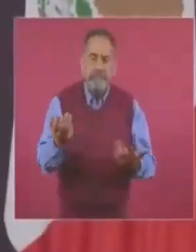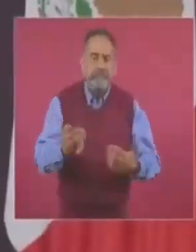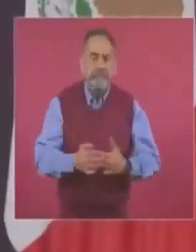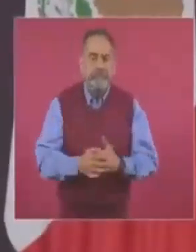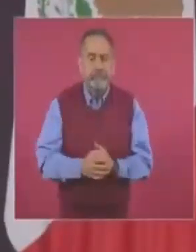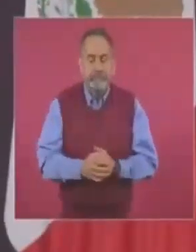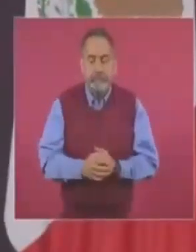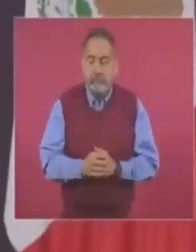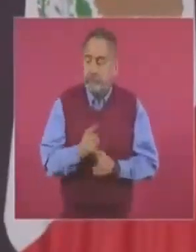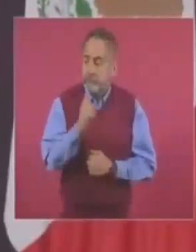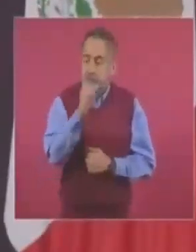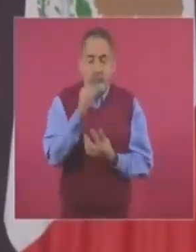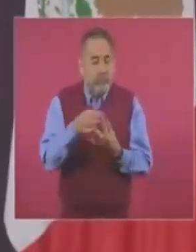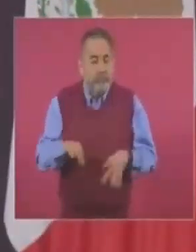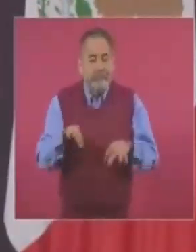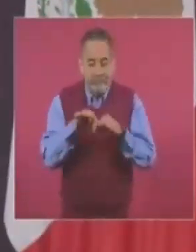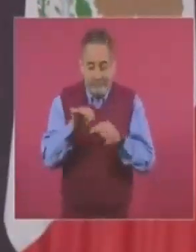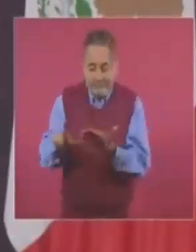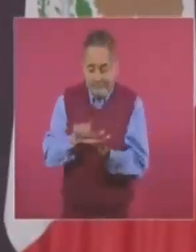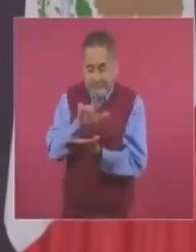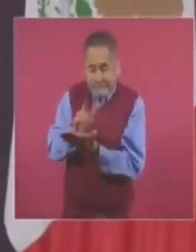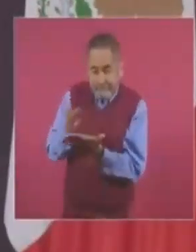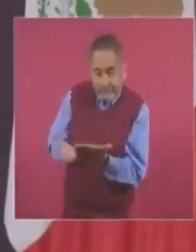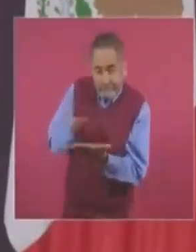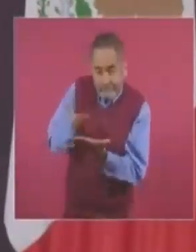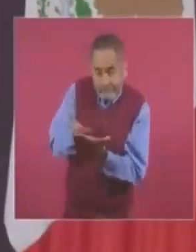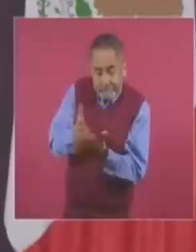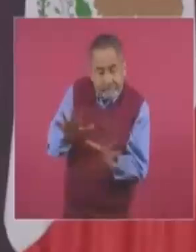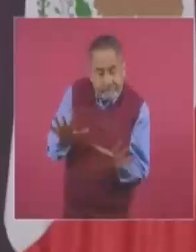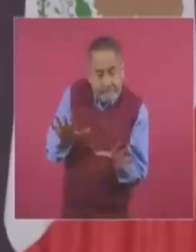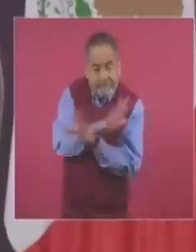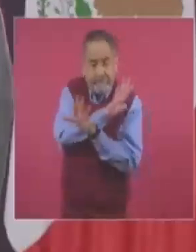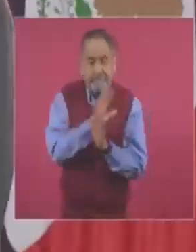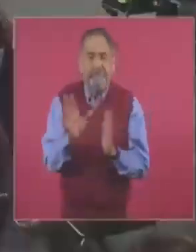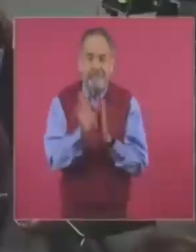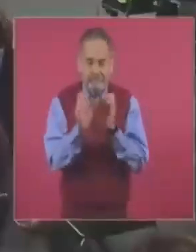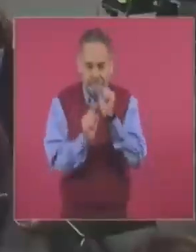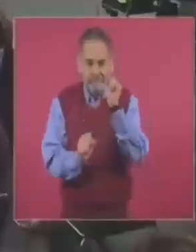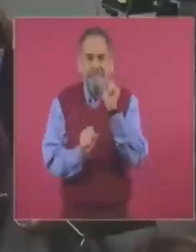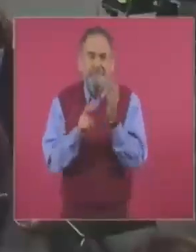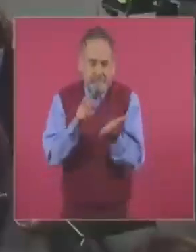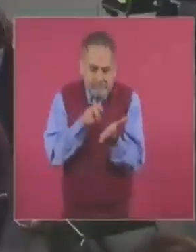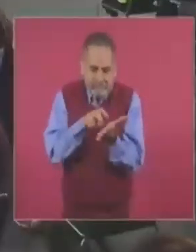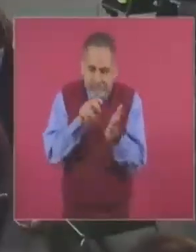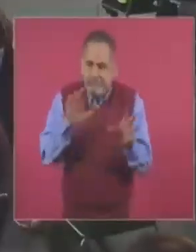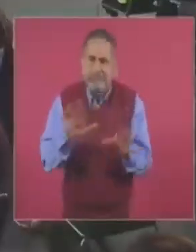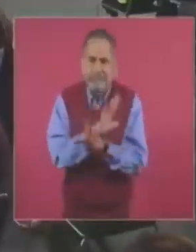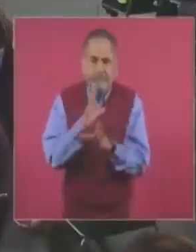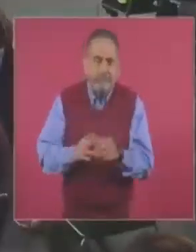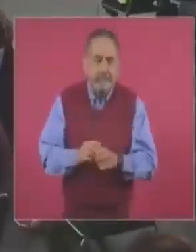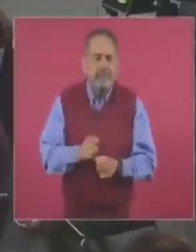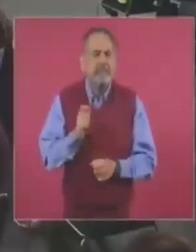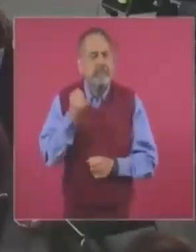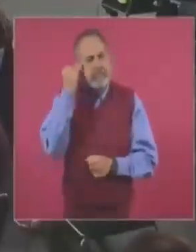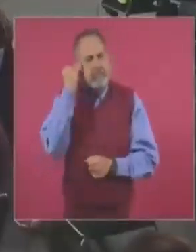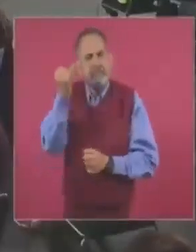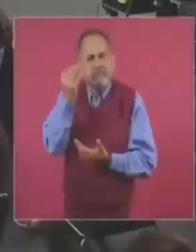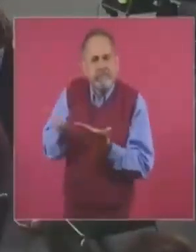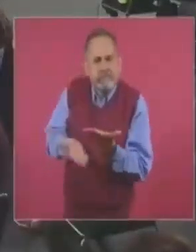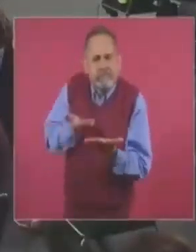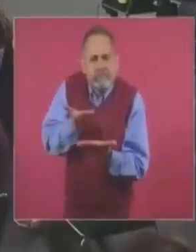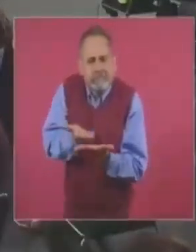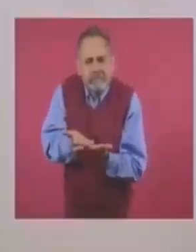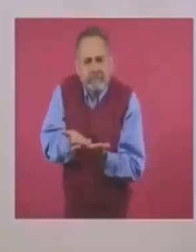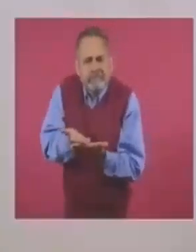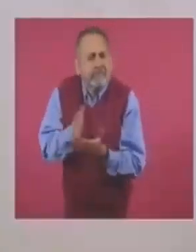presunta corrupción de jueces, magistrados y ministros, porque pues queda claro que parte de estos acuerdos